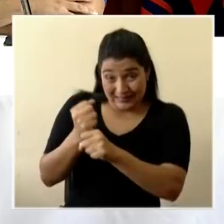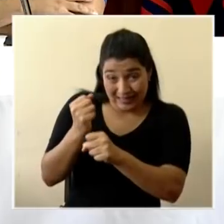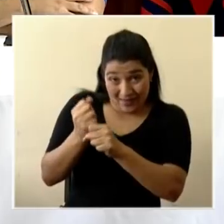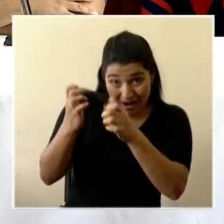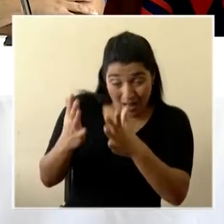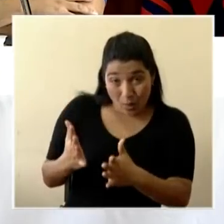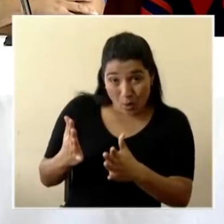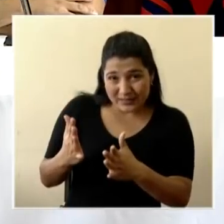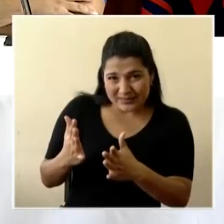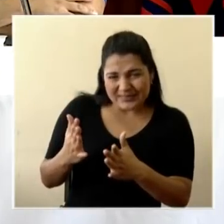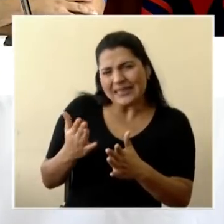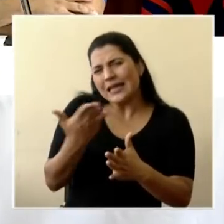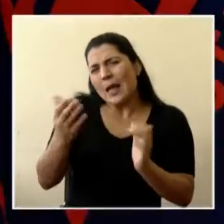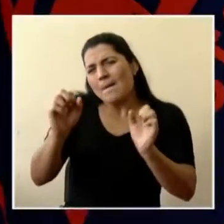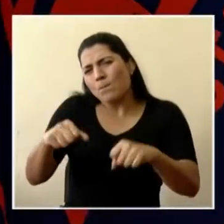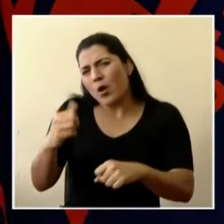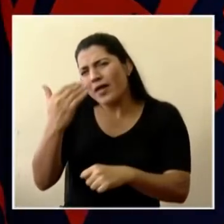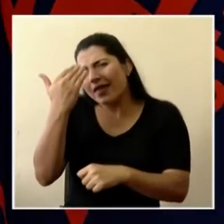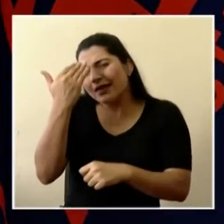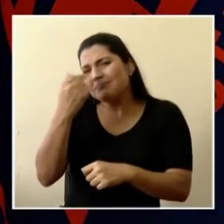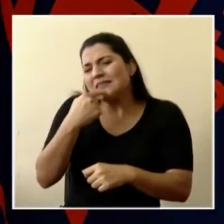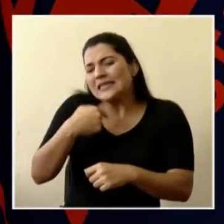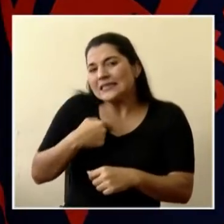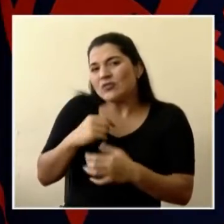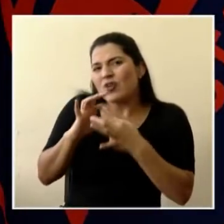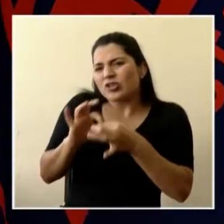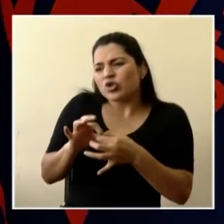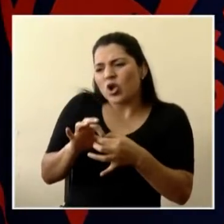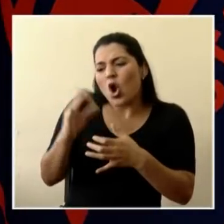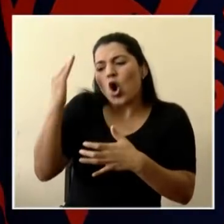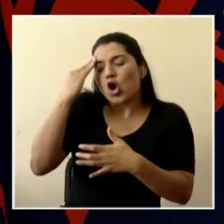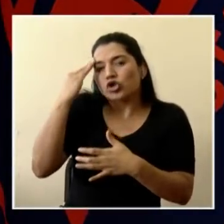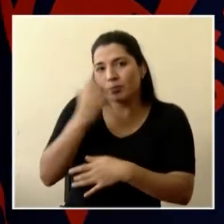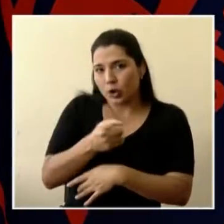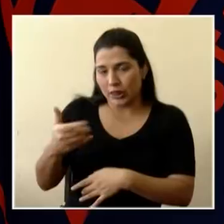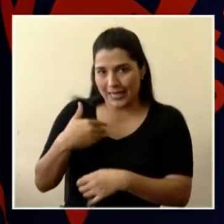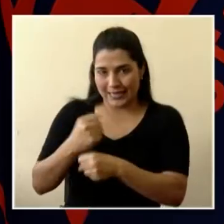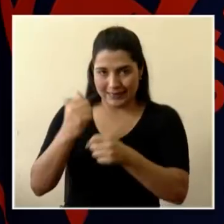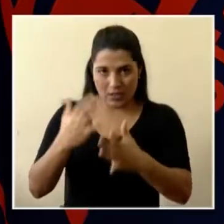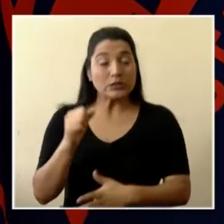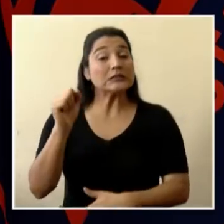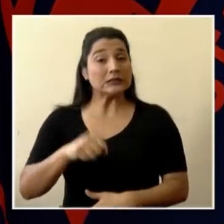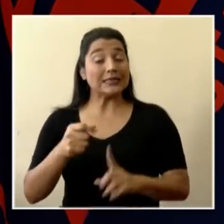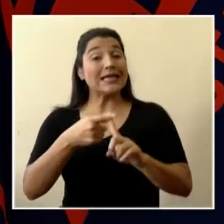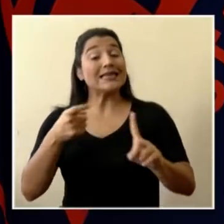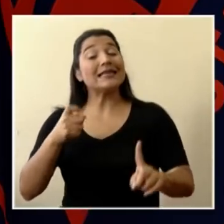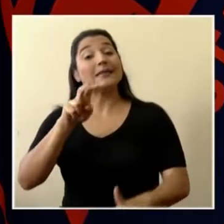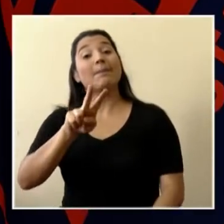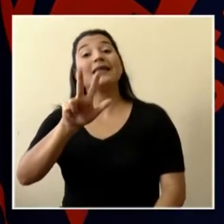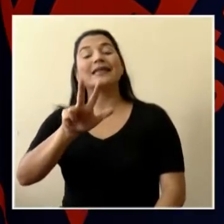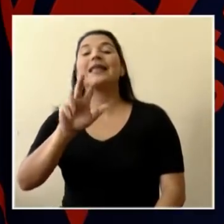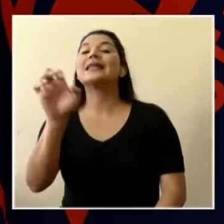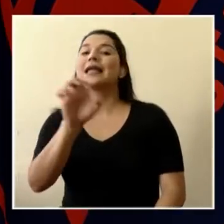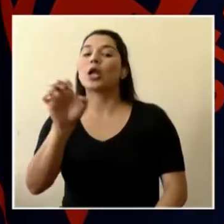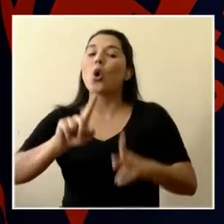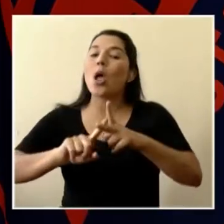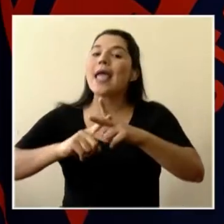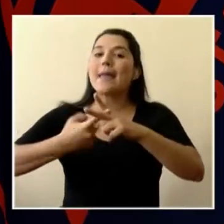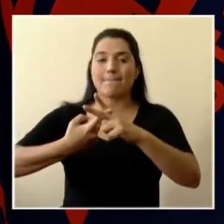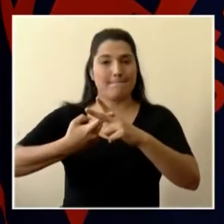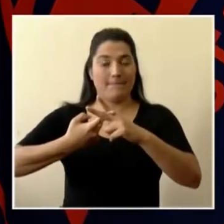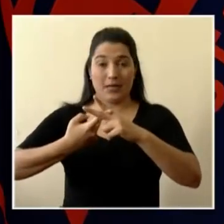salud? Sí, como les dije anteriormente, desde el 23 de enero se activó el Comando de Emergencias Institucional en